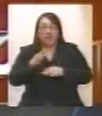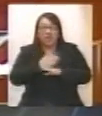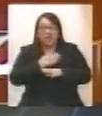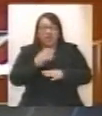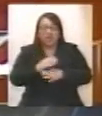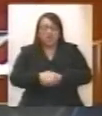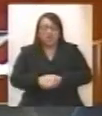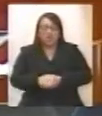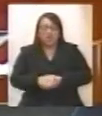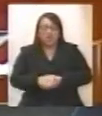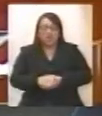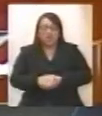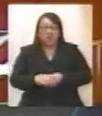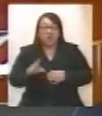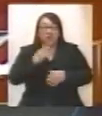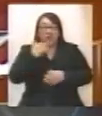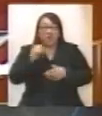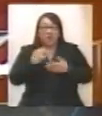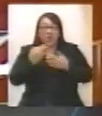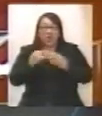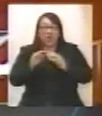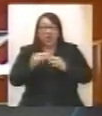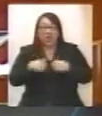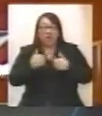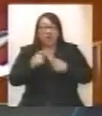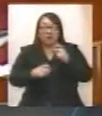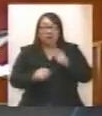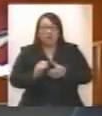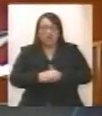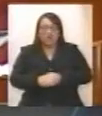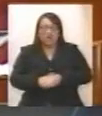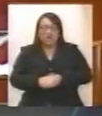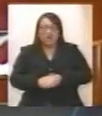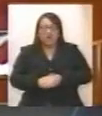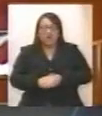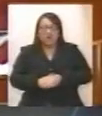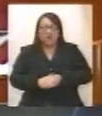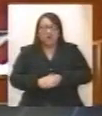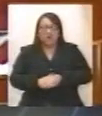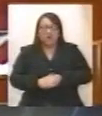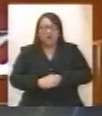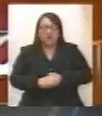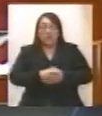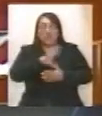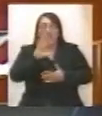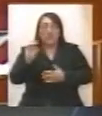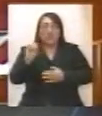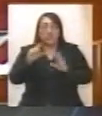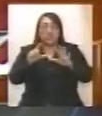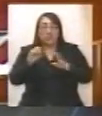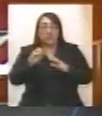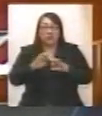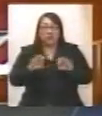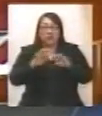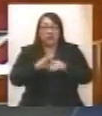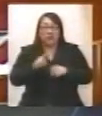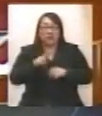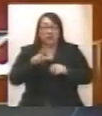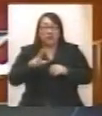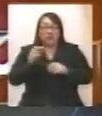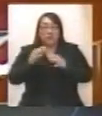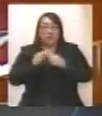previamente, logrando mejorar la calidad de vida de la población ubicada en los 570 distritos priorizados de